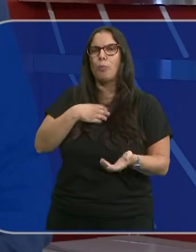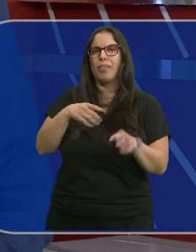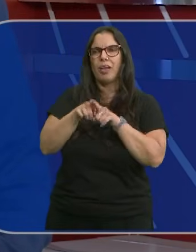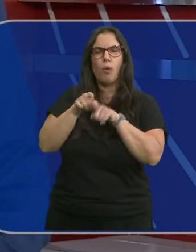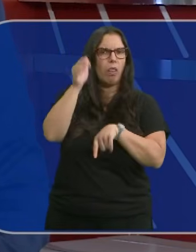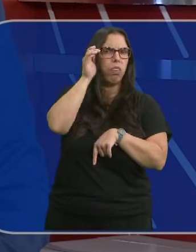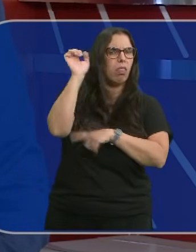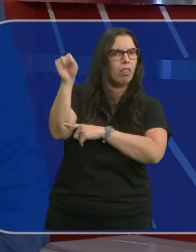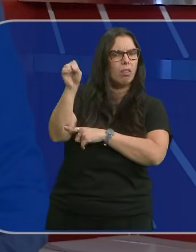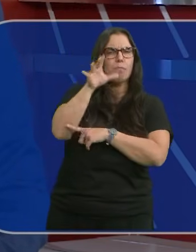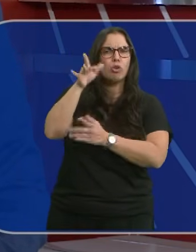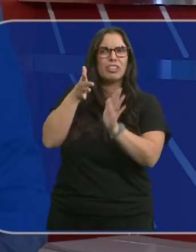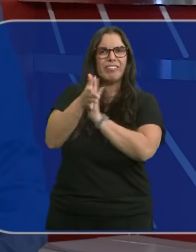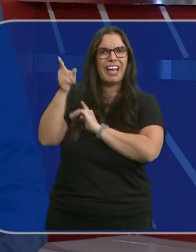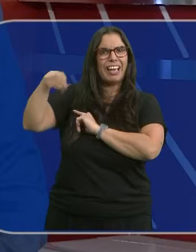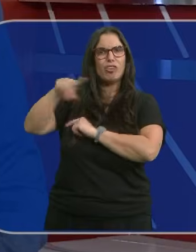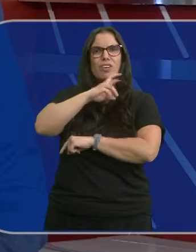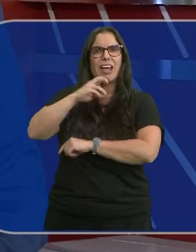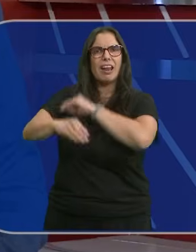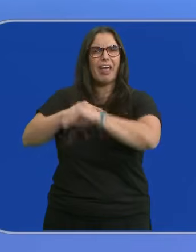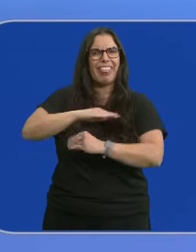lado cuando se trata de un genocidio.